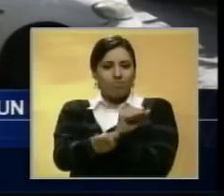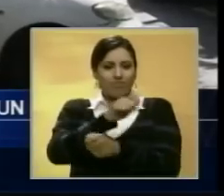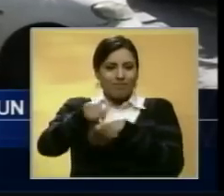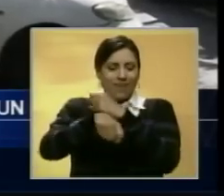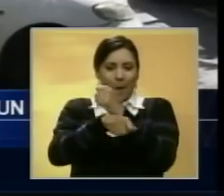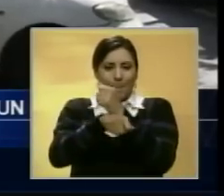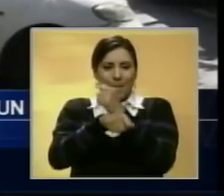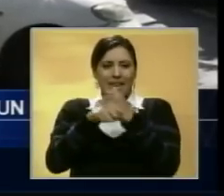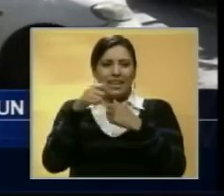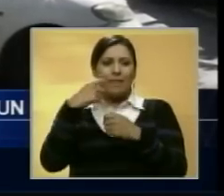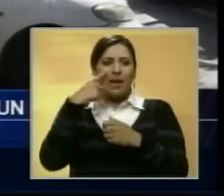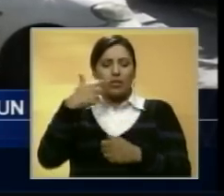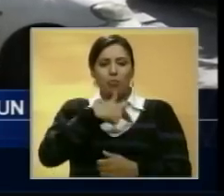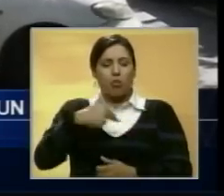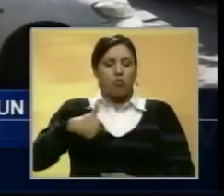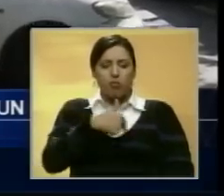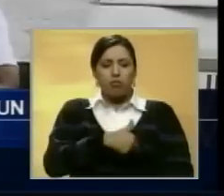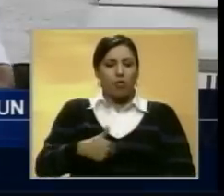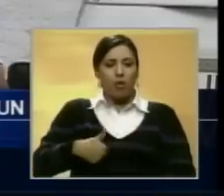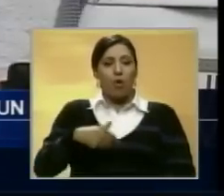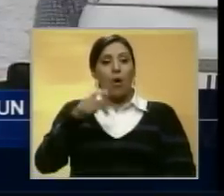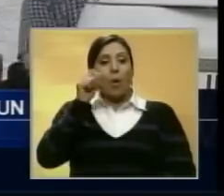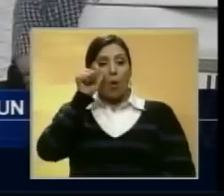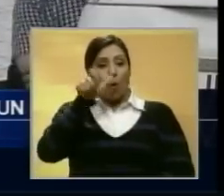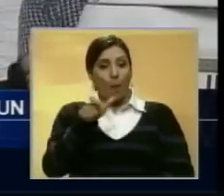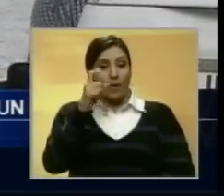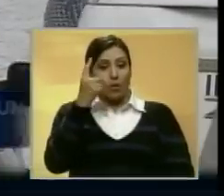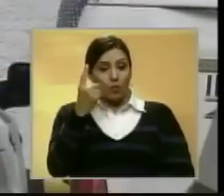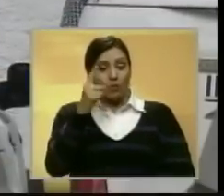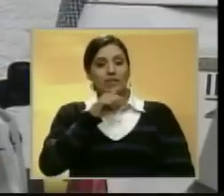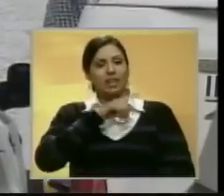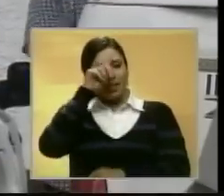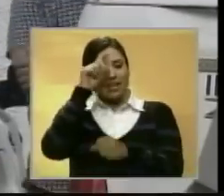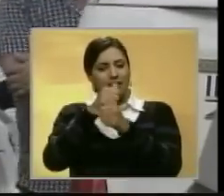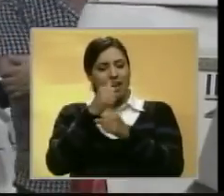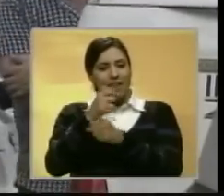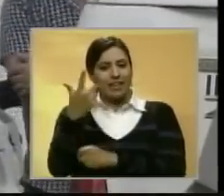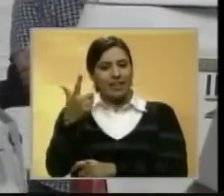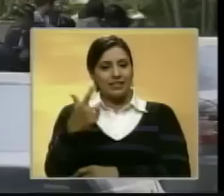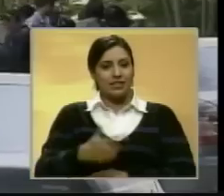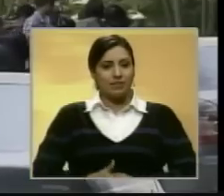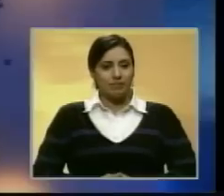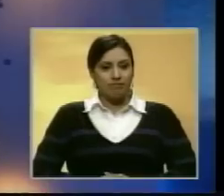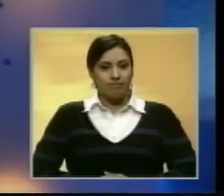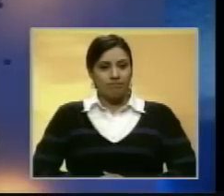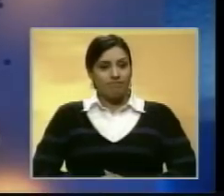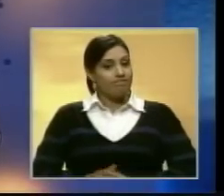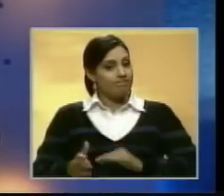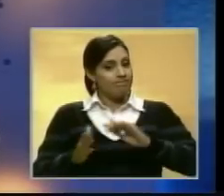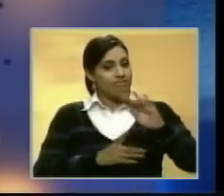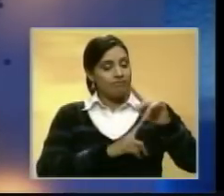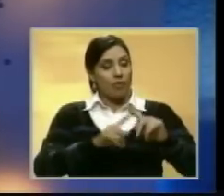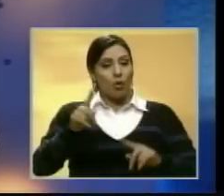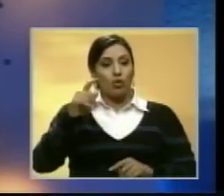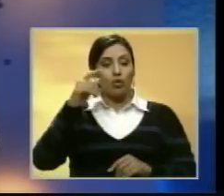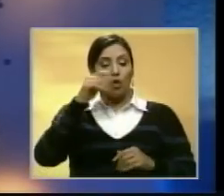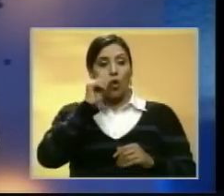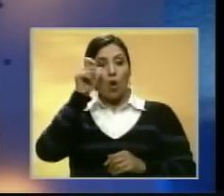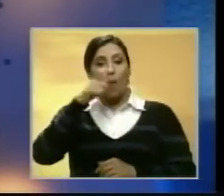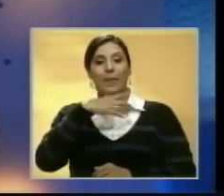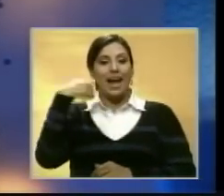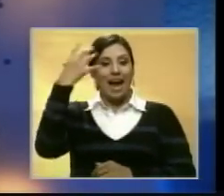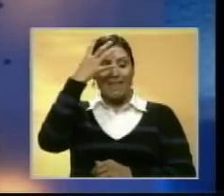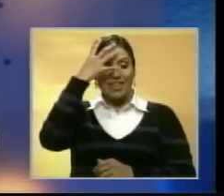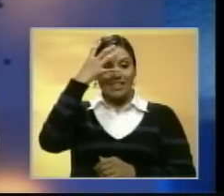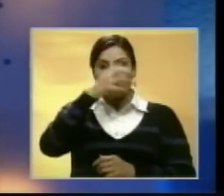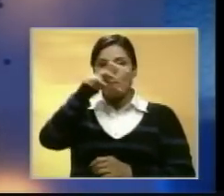y presentaban heridas de bala. Se conoce que Sergio Velázquez se desempeñaba como taxista. La cabeza de un hombre fue